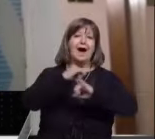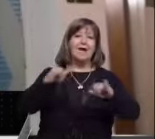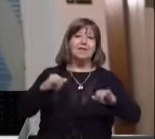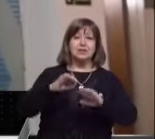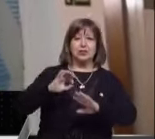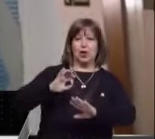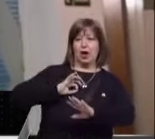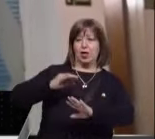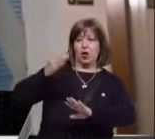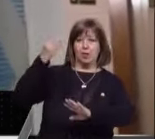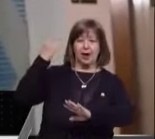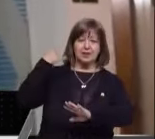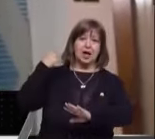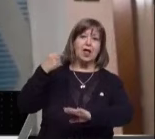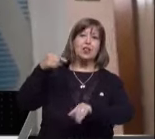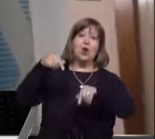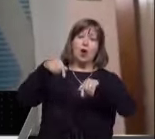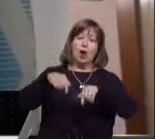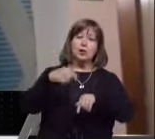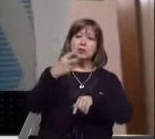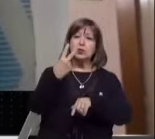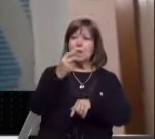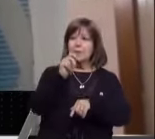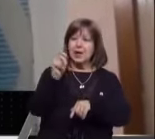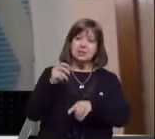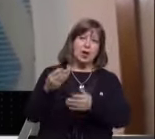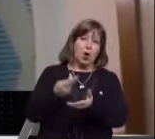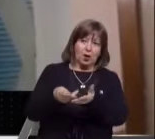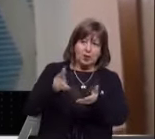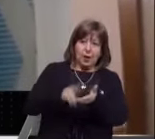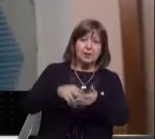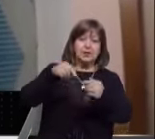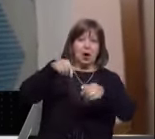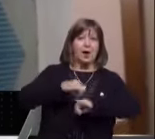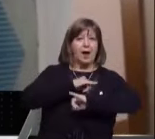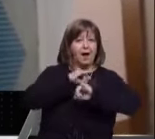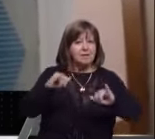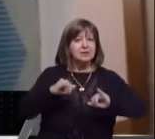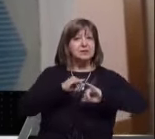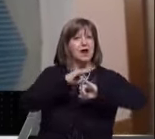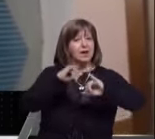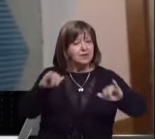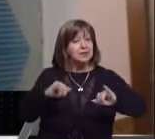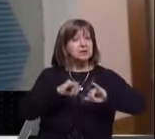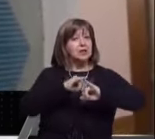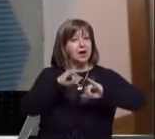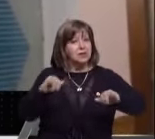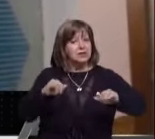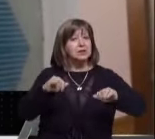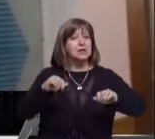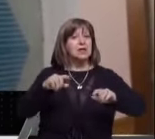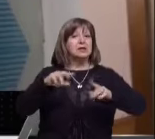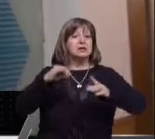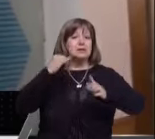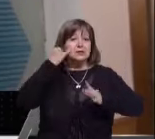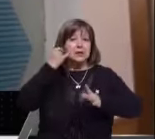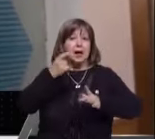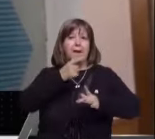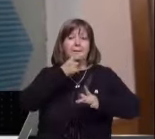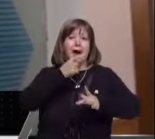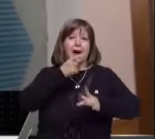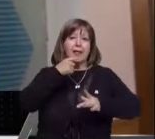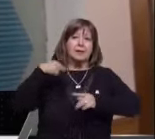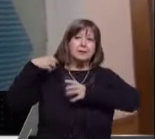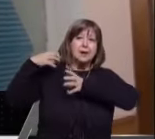el año pasado, lo ha ratificado hará 2 o 3 meses y ahora nuevamente, de que la situación está empeorando. Se ha armado una tormenta